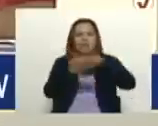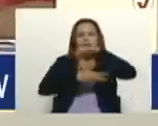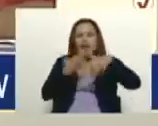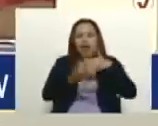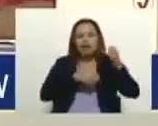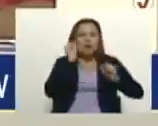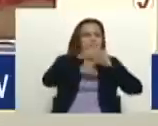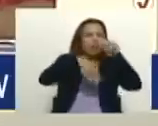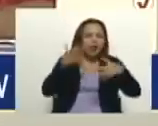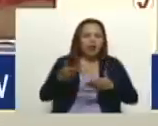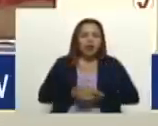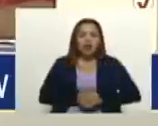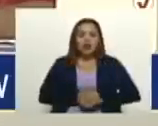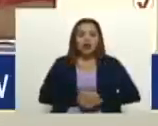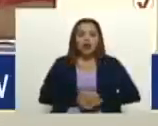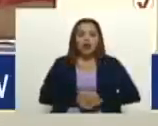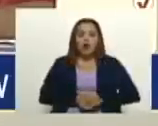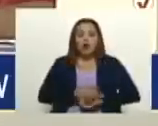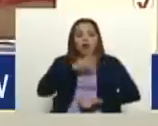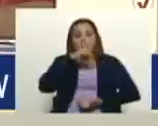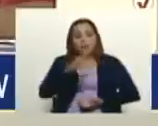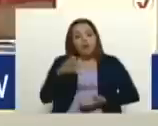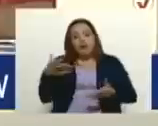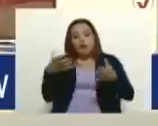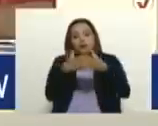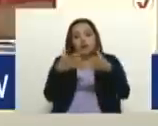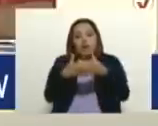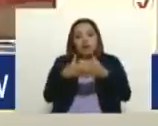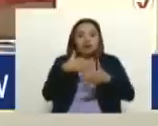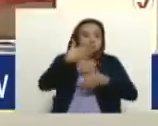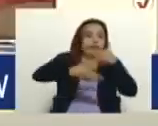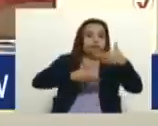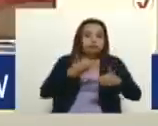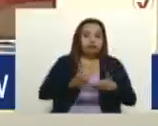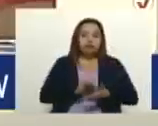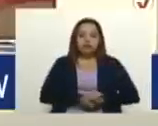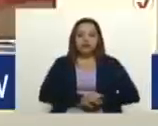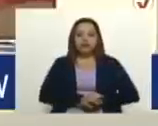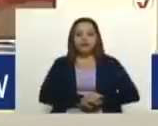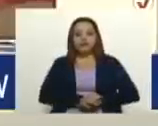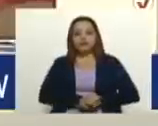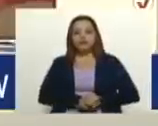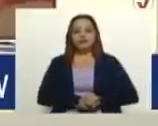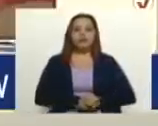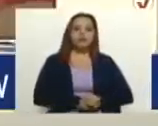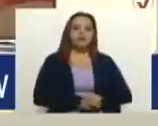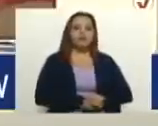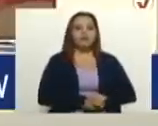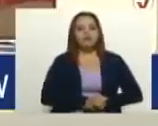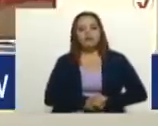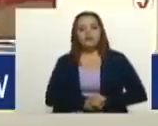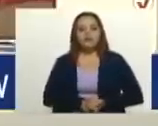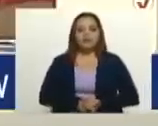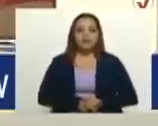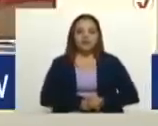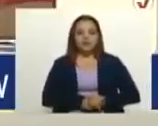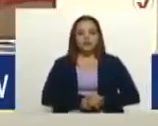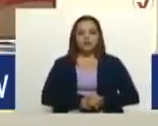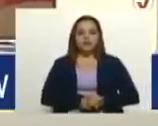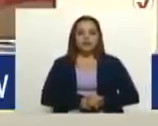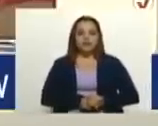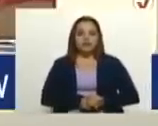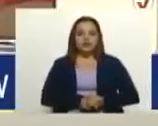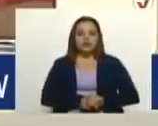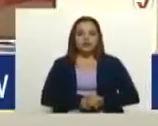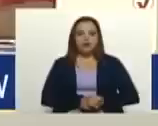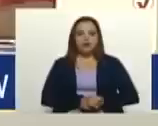violentos, fascistas, que prendieron a un compañero Orlando